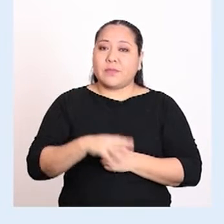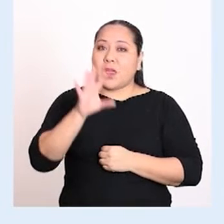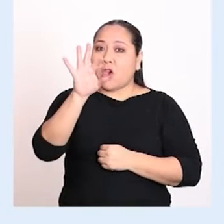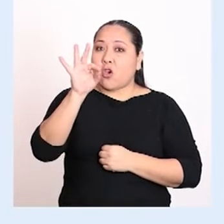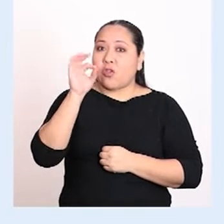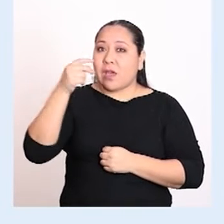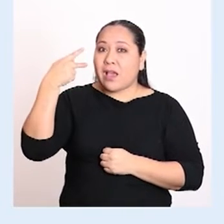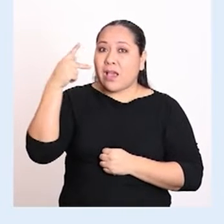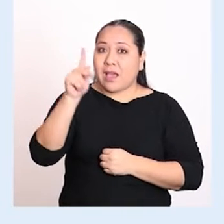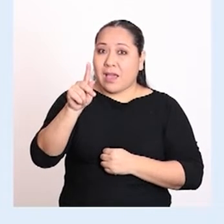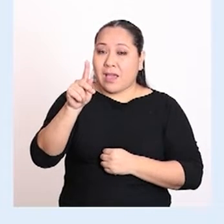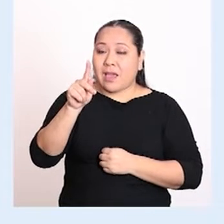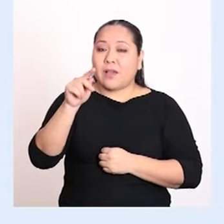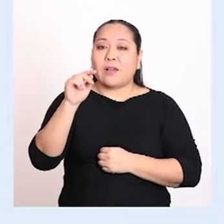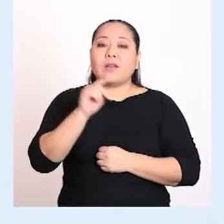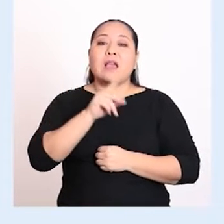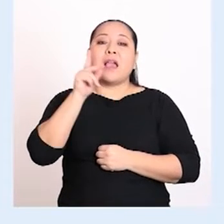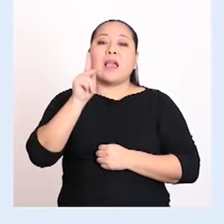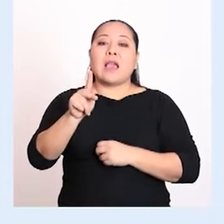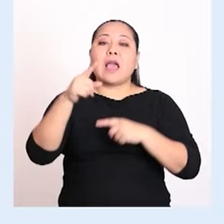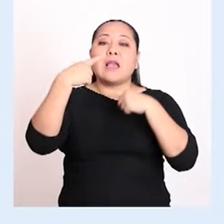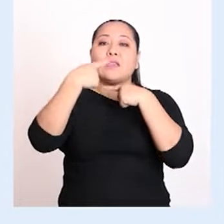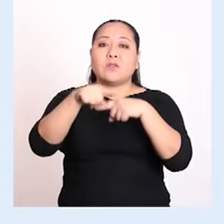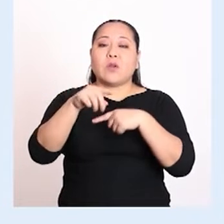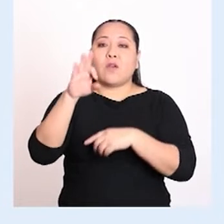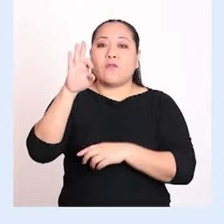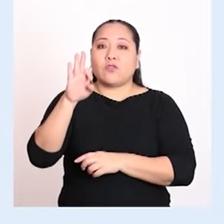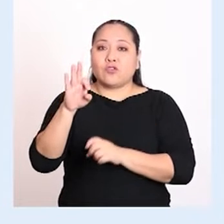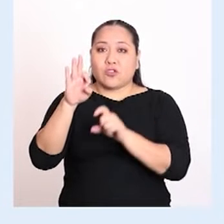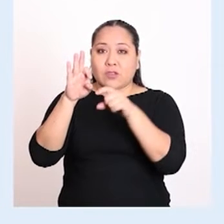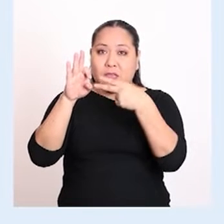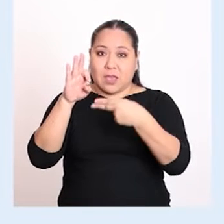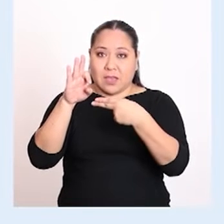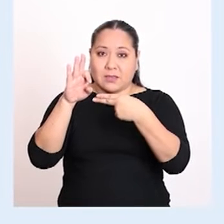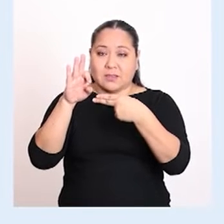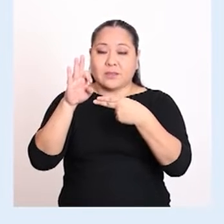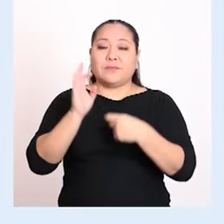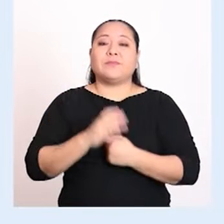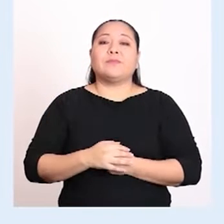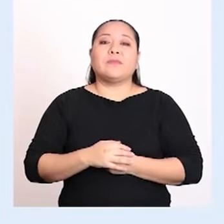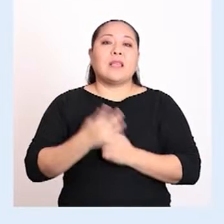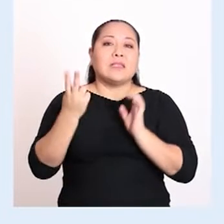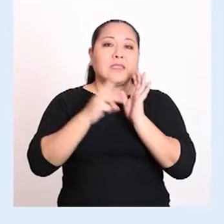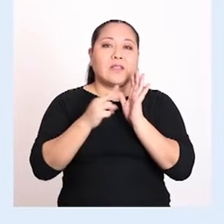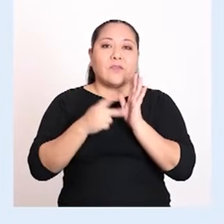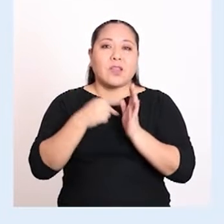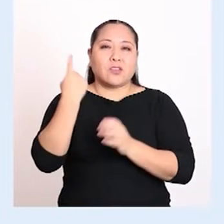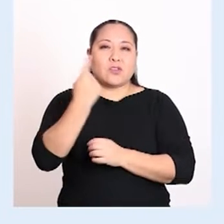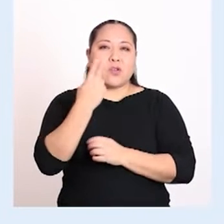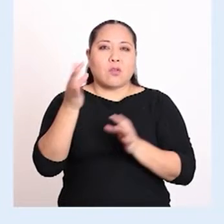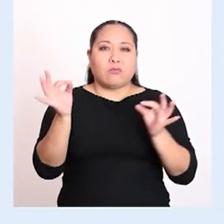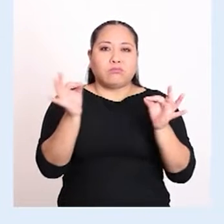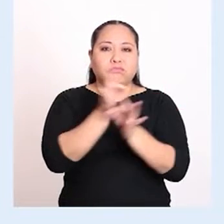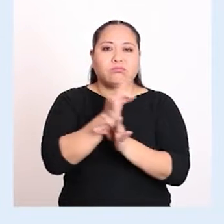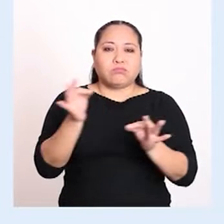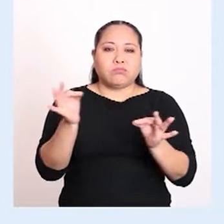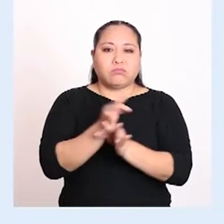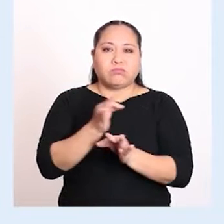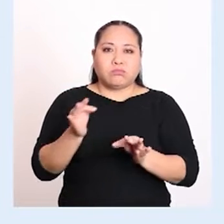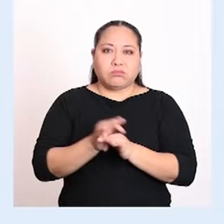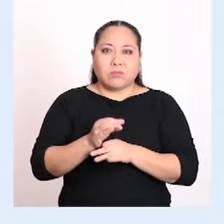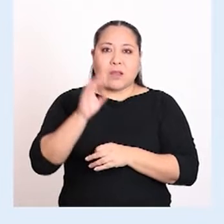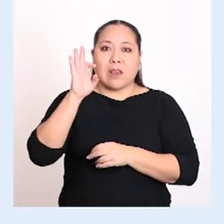hallar K, usaremos K es igual función de H, Es decir, solo debemos reemplazar en la